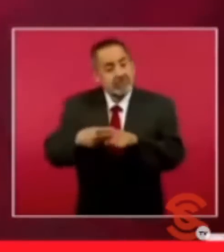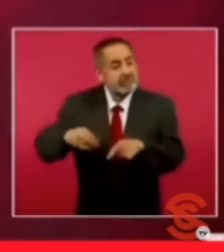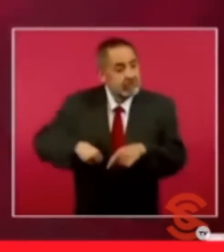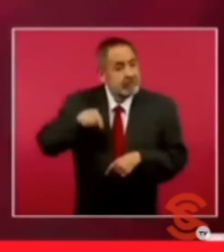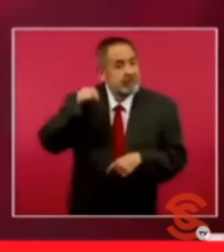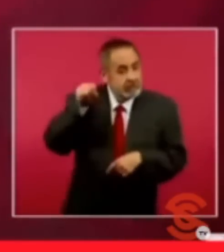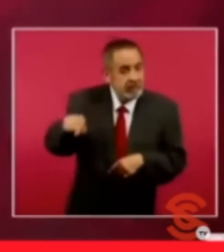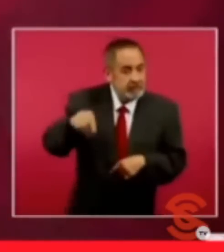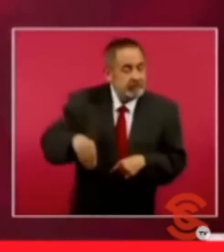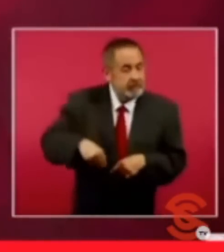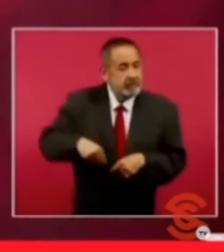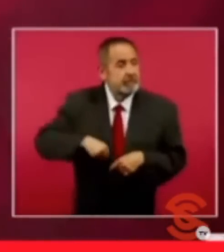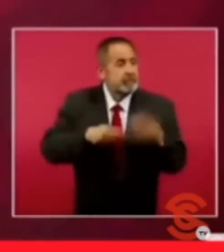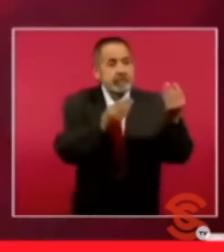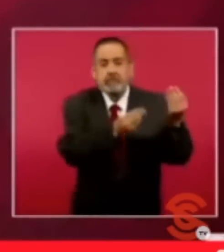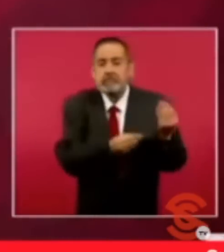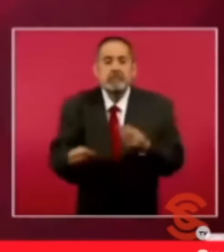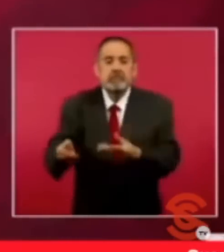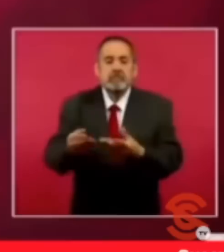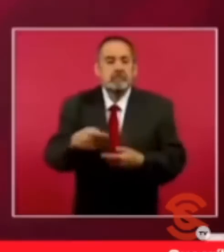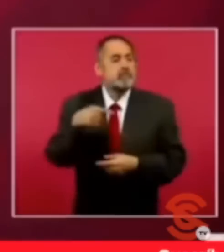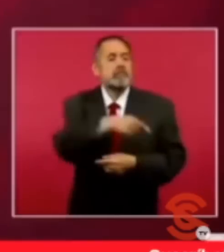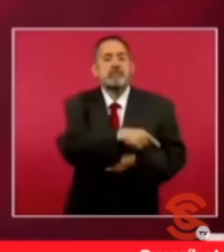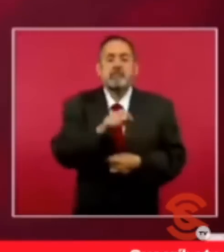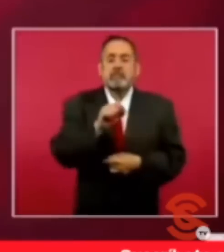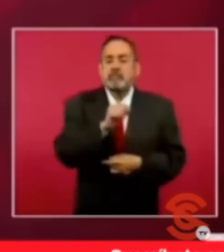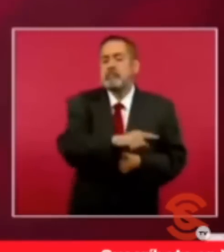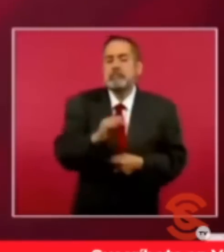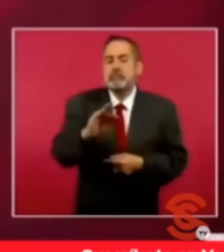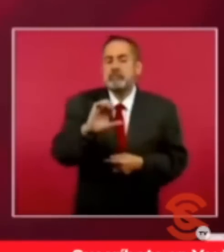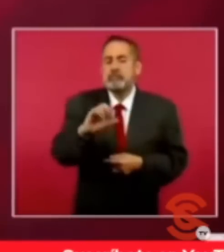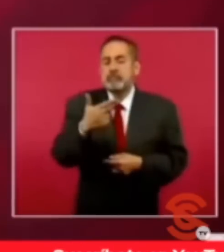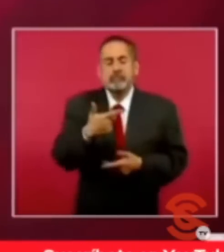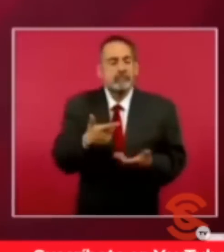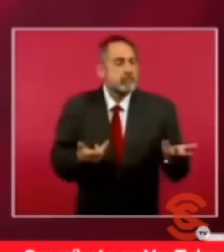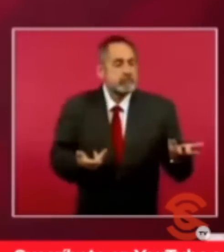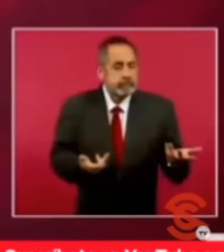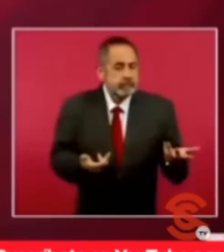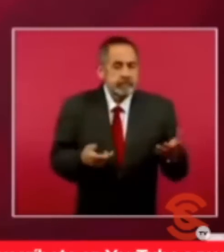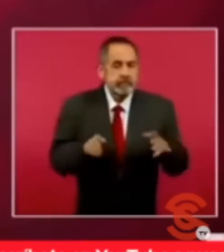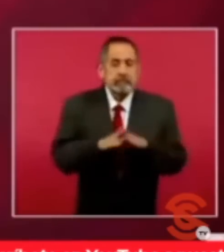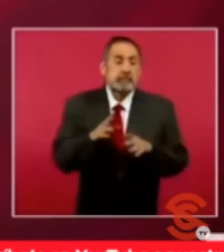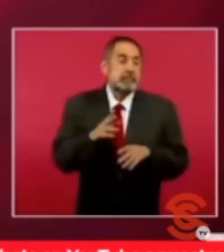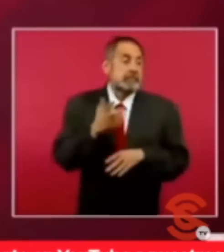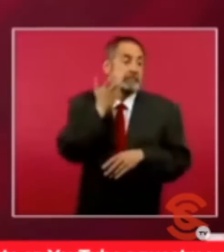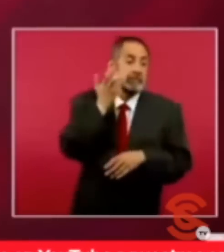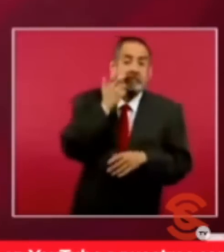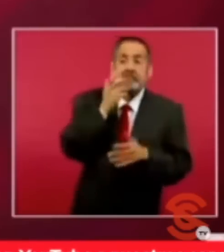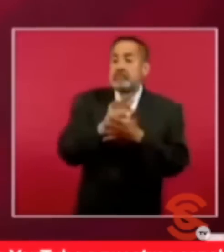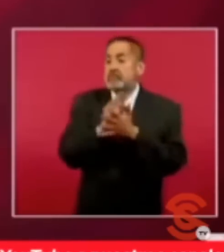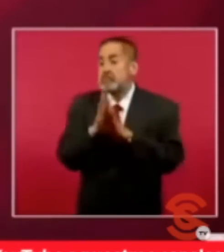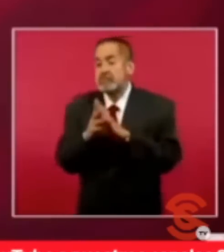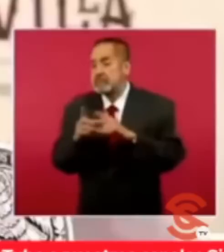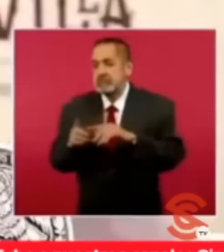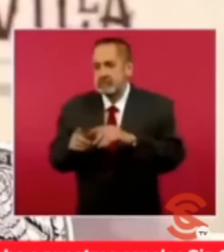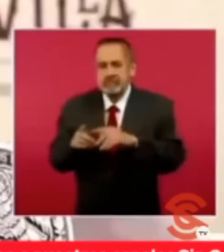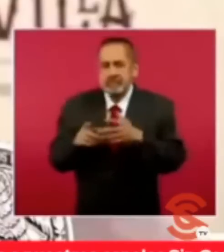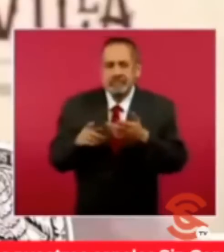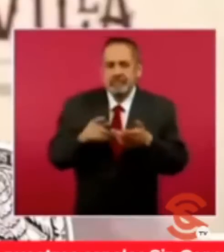nuestras fuerzas armadas, que por defender o por combatir a la delincuencia organizada, pues